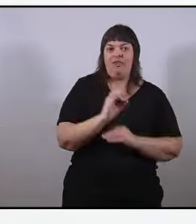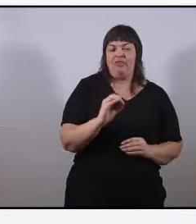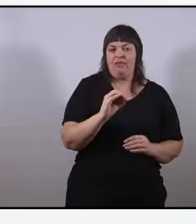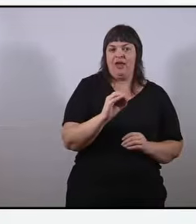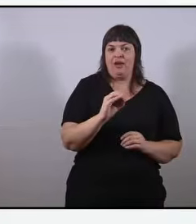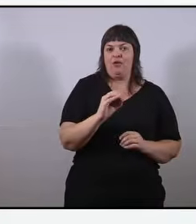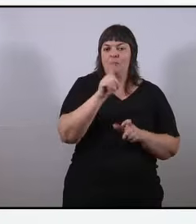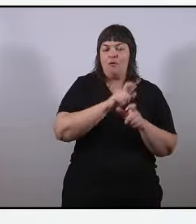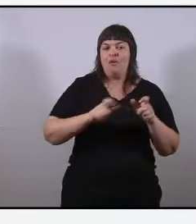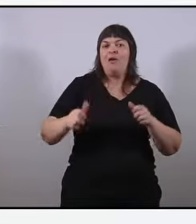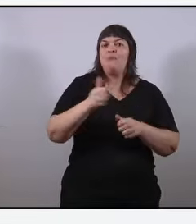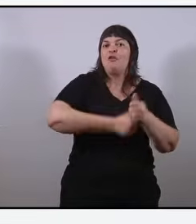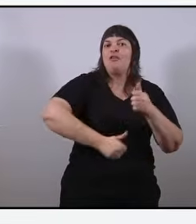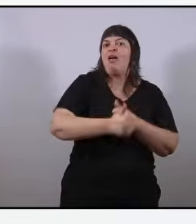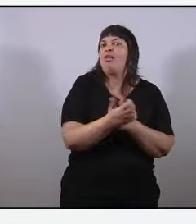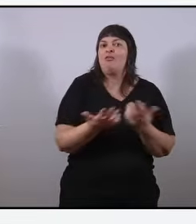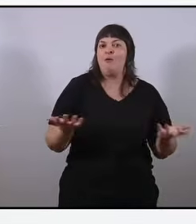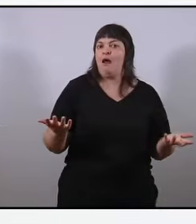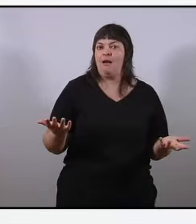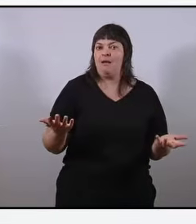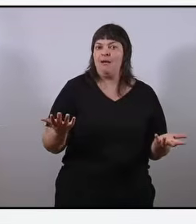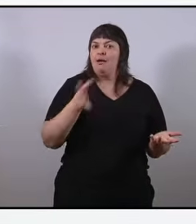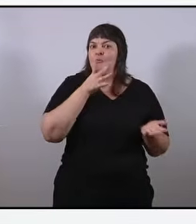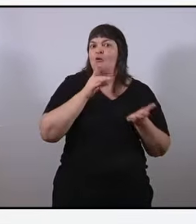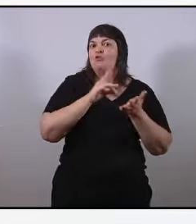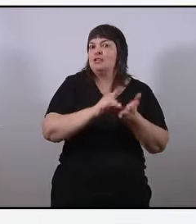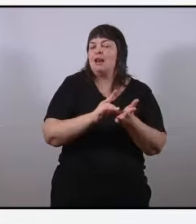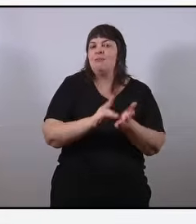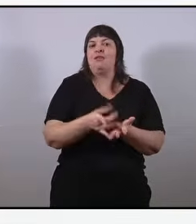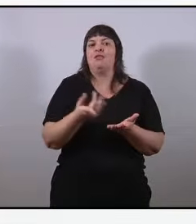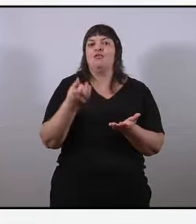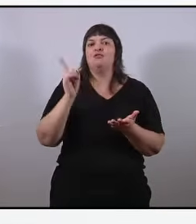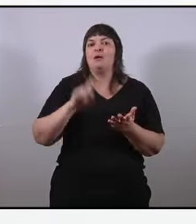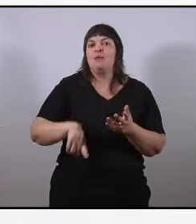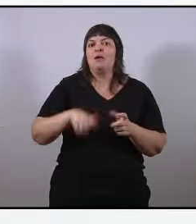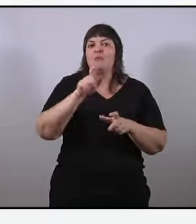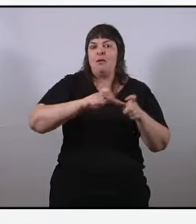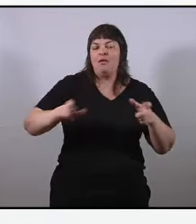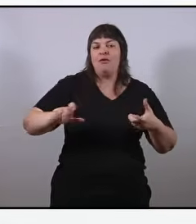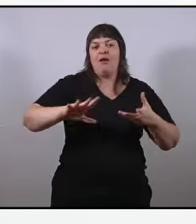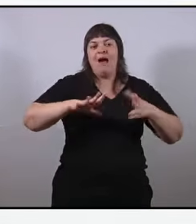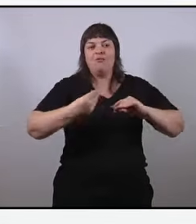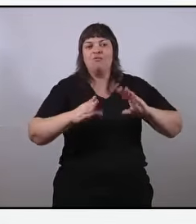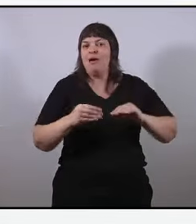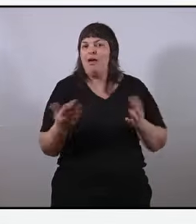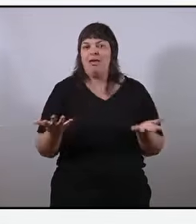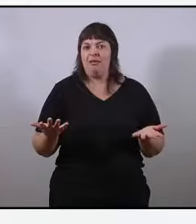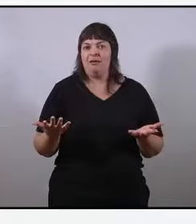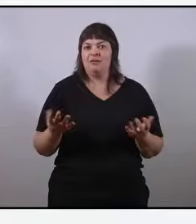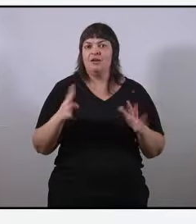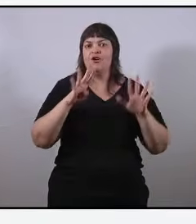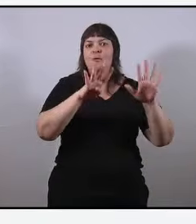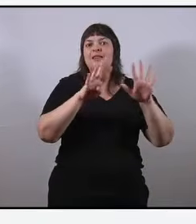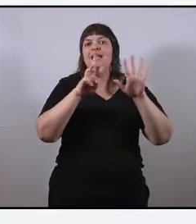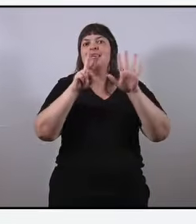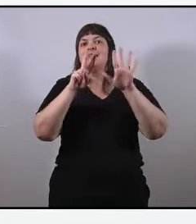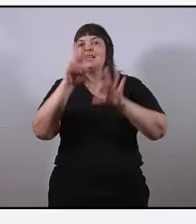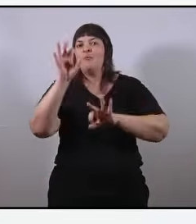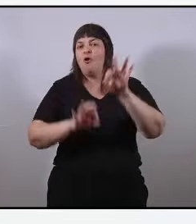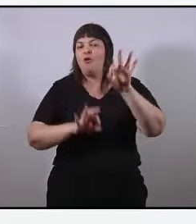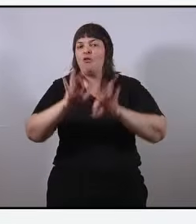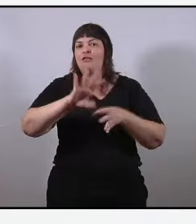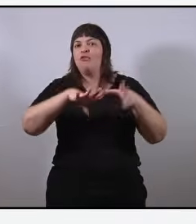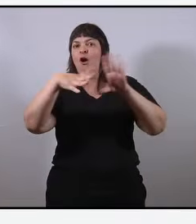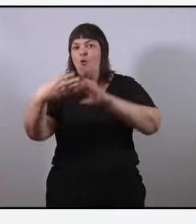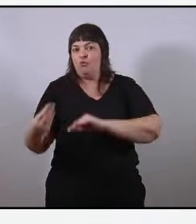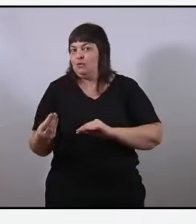la población en la prestación de los servicios, mantenimiento de la población ajustada a un 97%, cuando